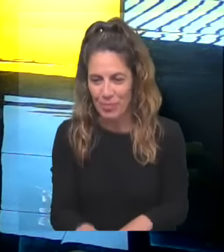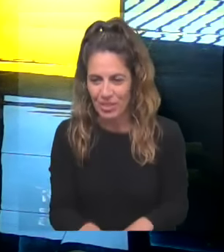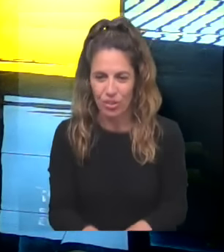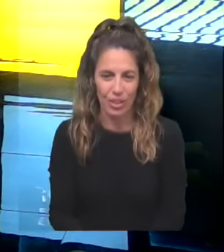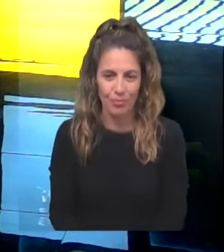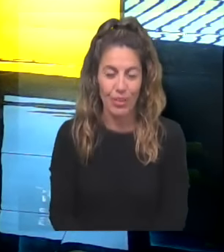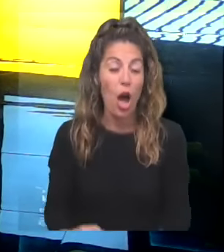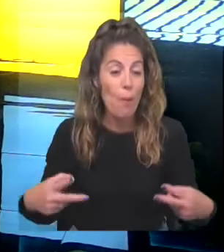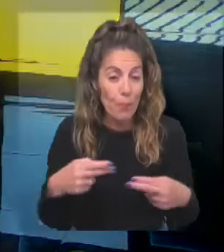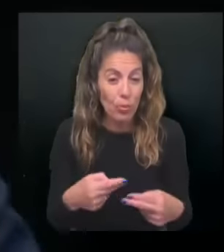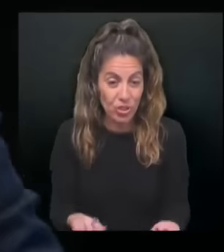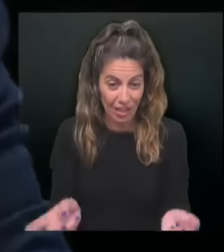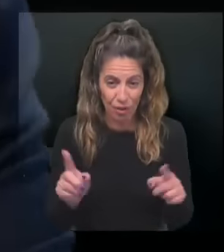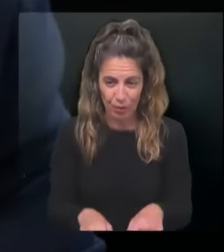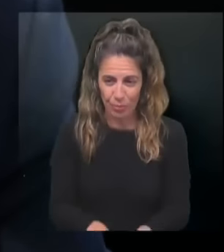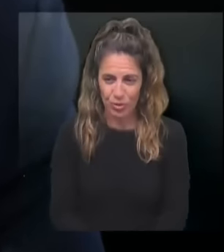Exactamente. Hacemos una pausa y ya seguimos.